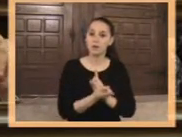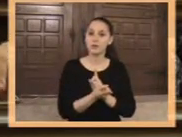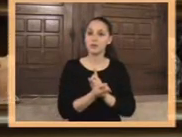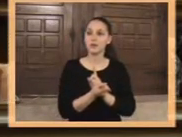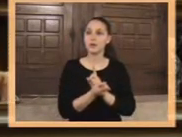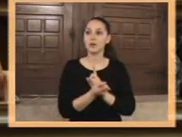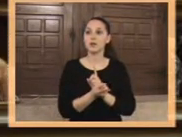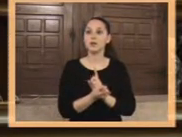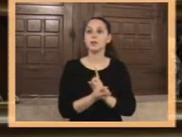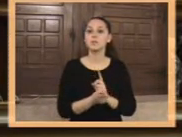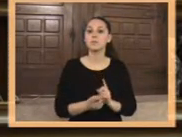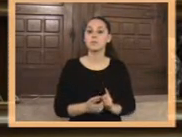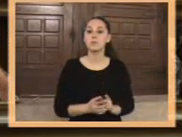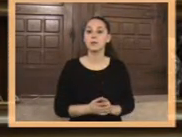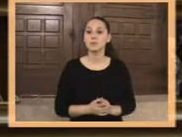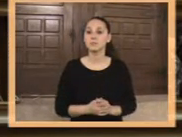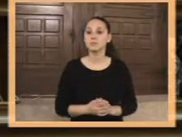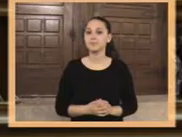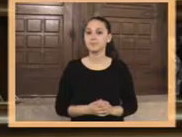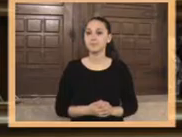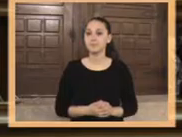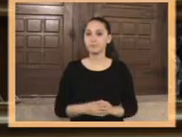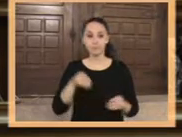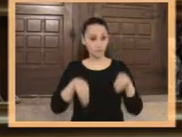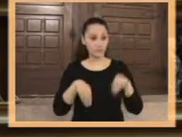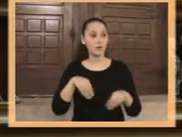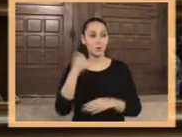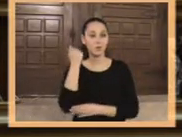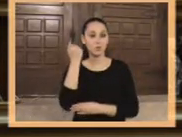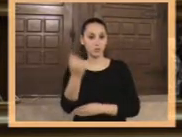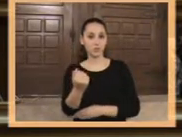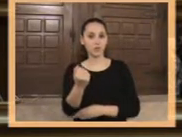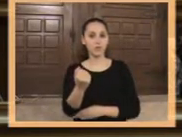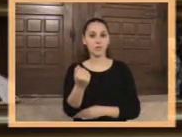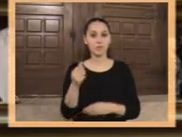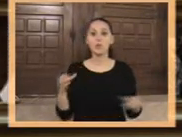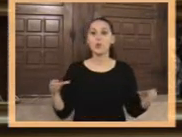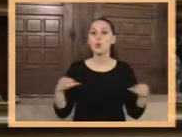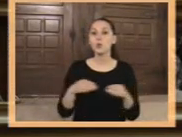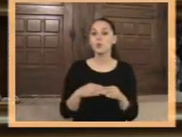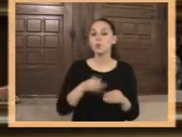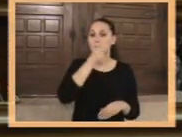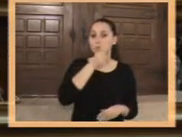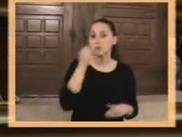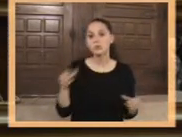comentado el portavoz del PSOE, también el voto a favor del portavoz de Extremeños,